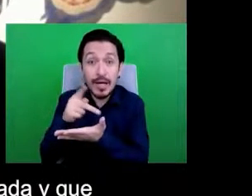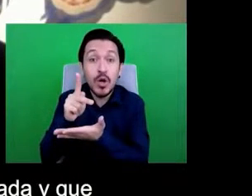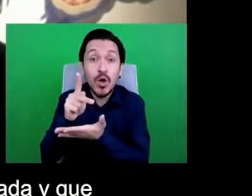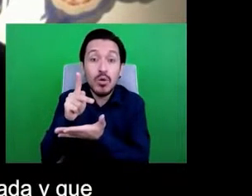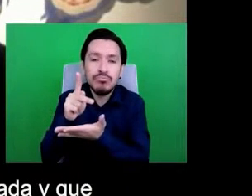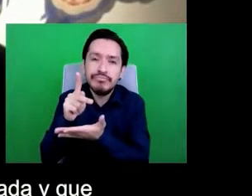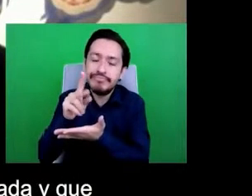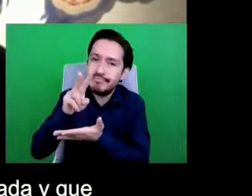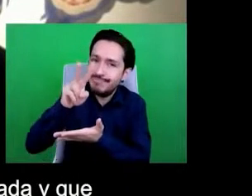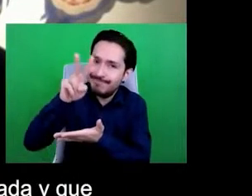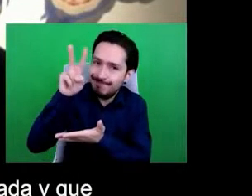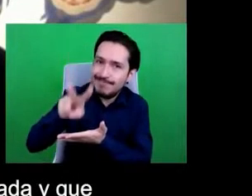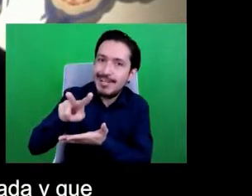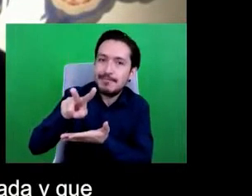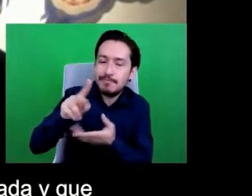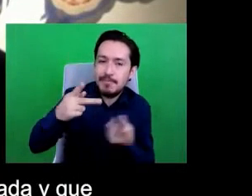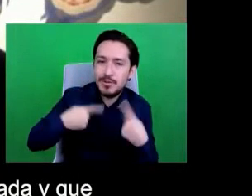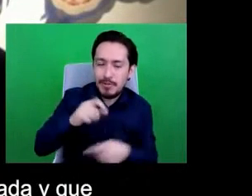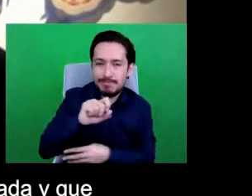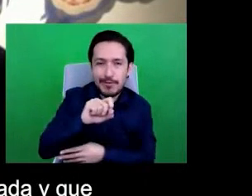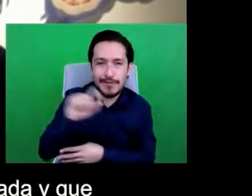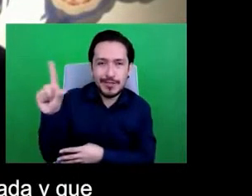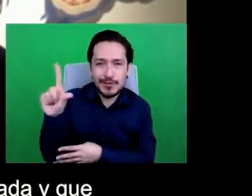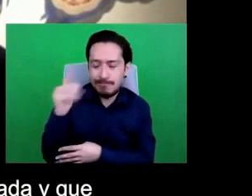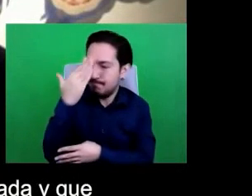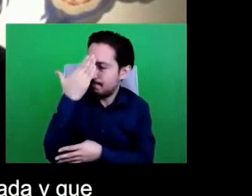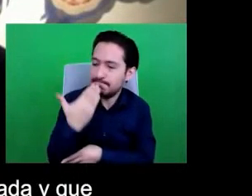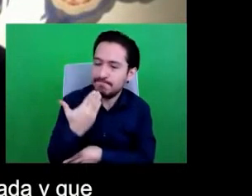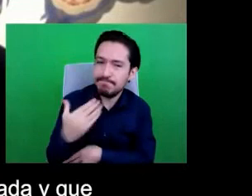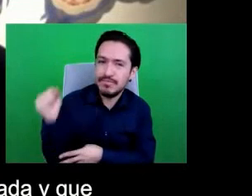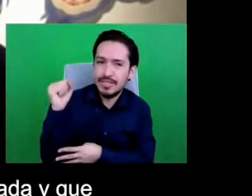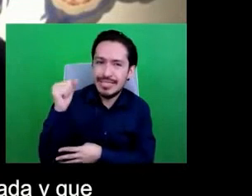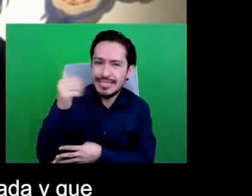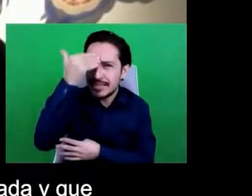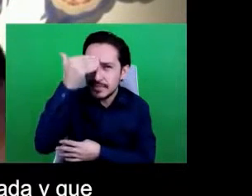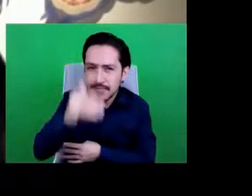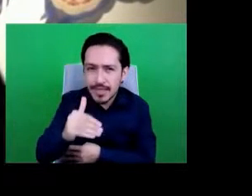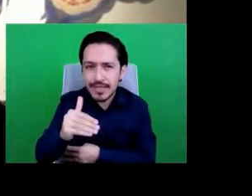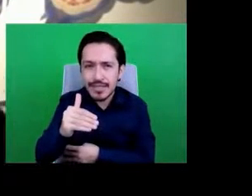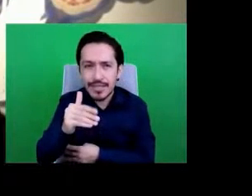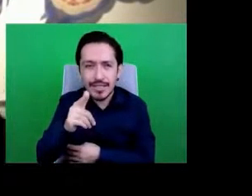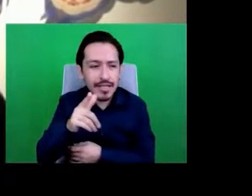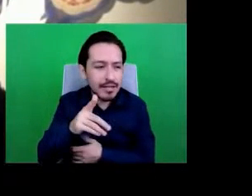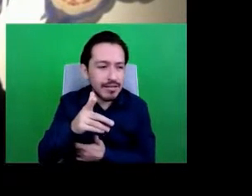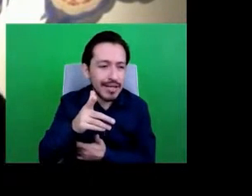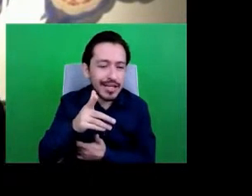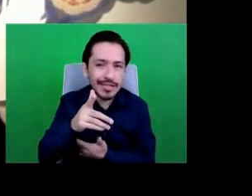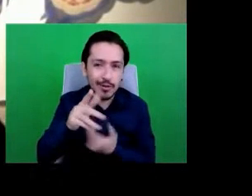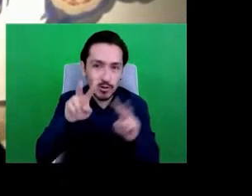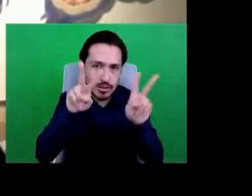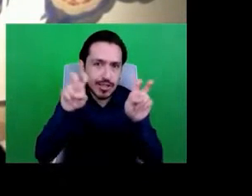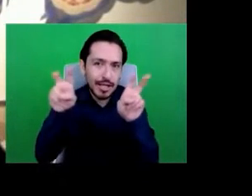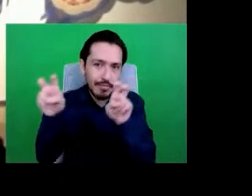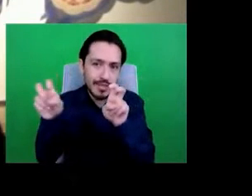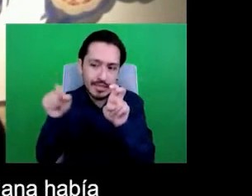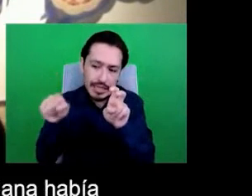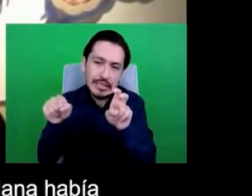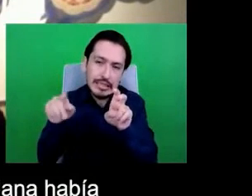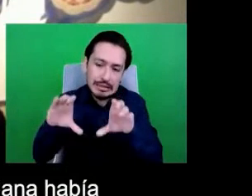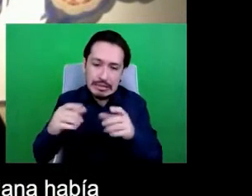se hagan de forma informada y que también estén reflejando la complejidad de los temas que se están